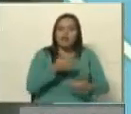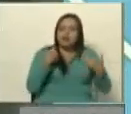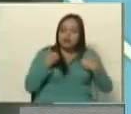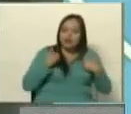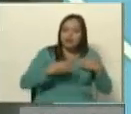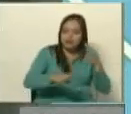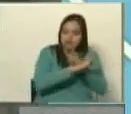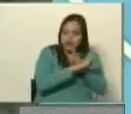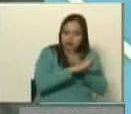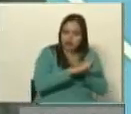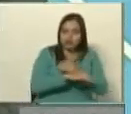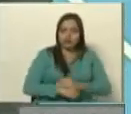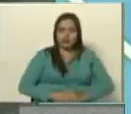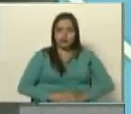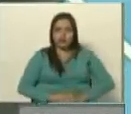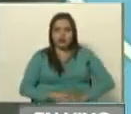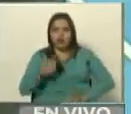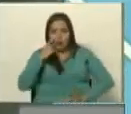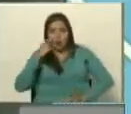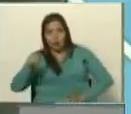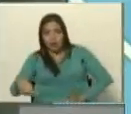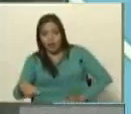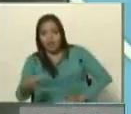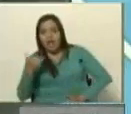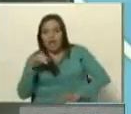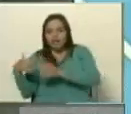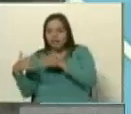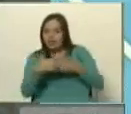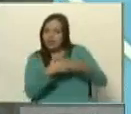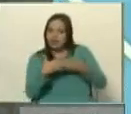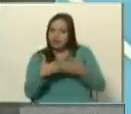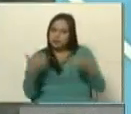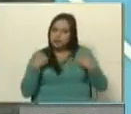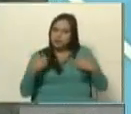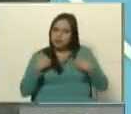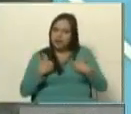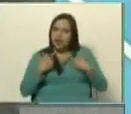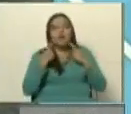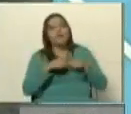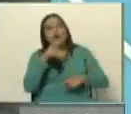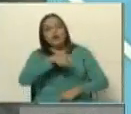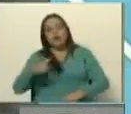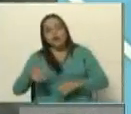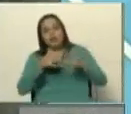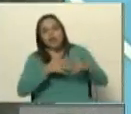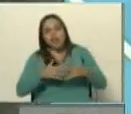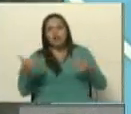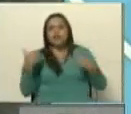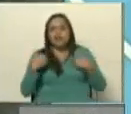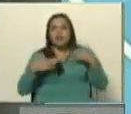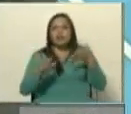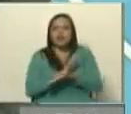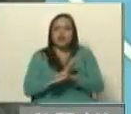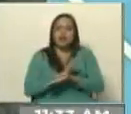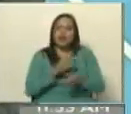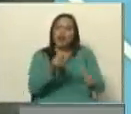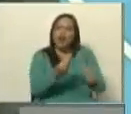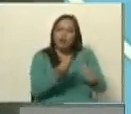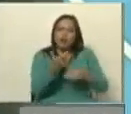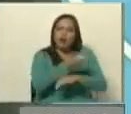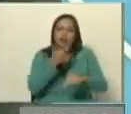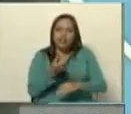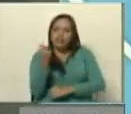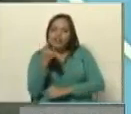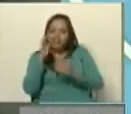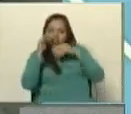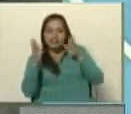sanciones, Ucrania sufre esta guerra, pero el pueblo norteamericano sufre de las acciones de su gobierno, la falta de atención